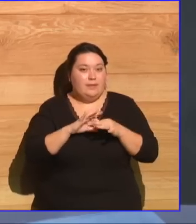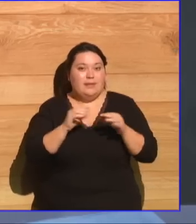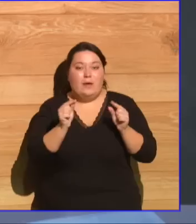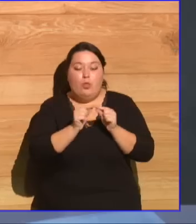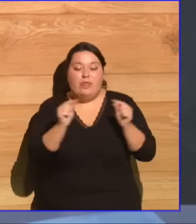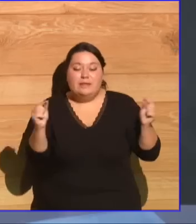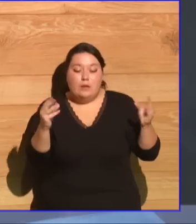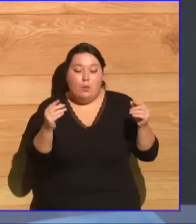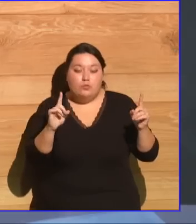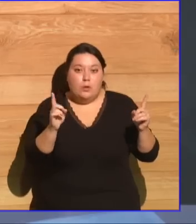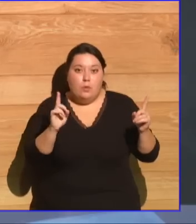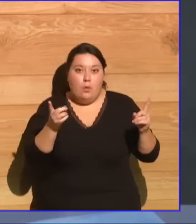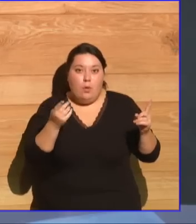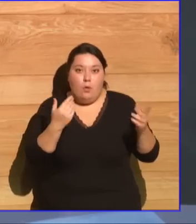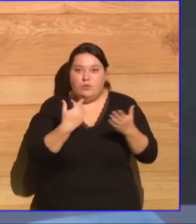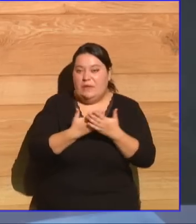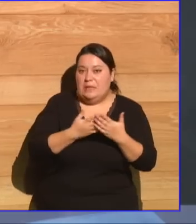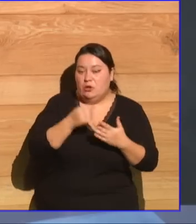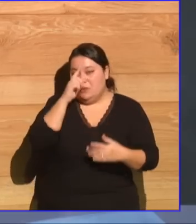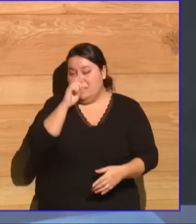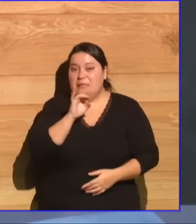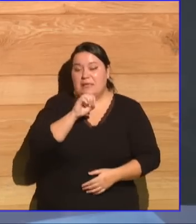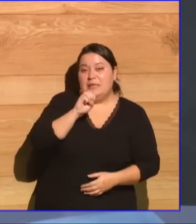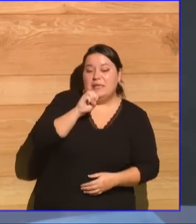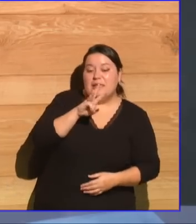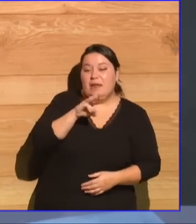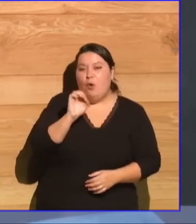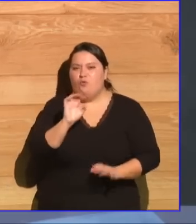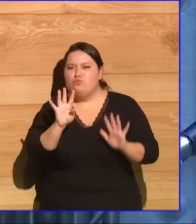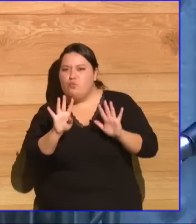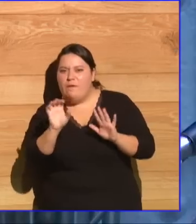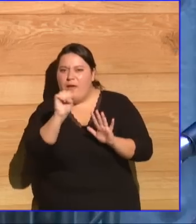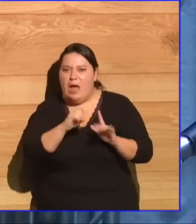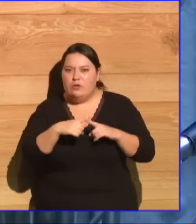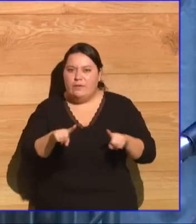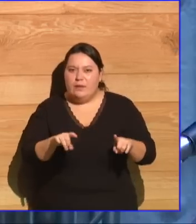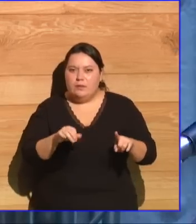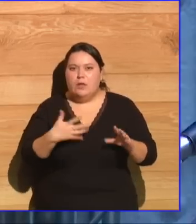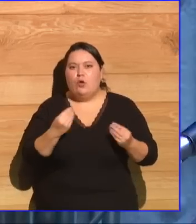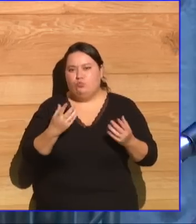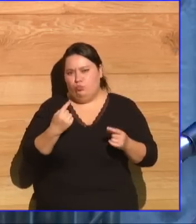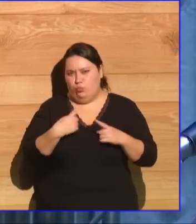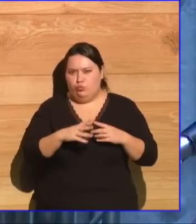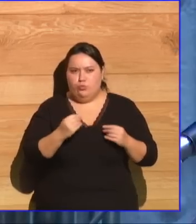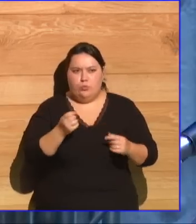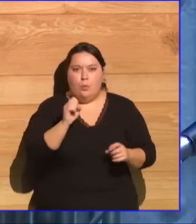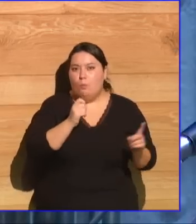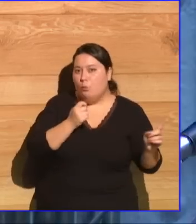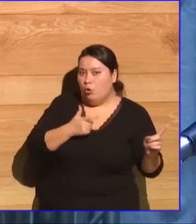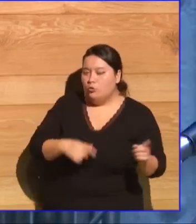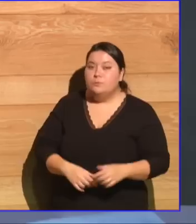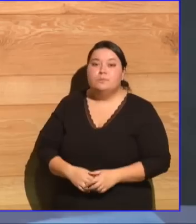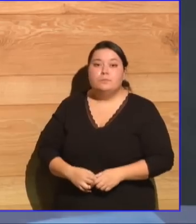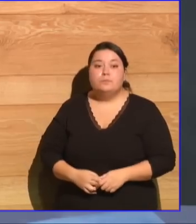no sería justificable, ni siquiera sé si son esos 13 años o son menos. O 9, ahora dudo. Son un puñado de años. Muy pocos. Pero